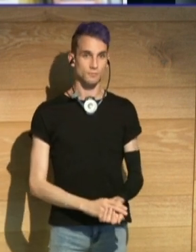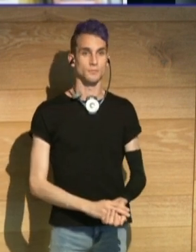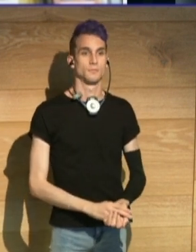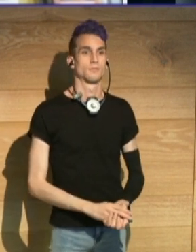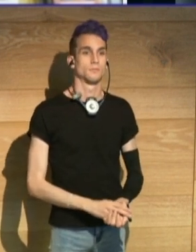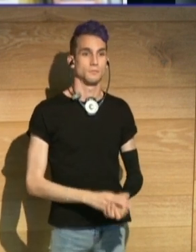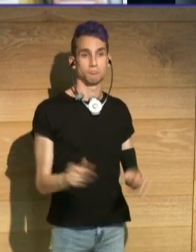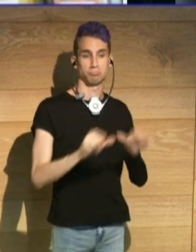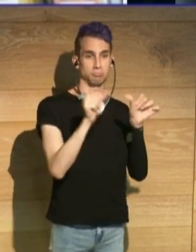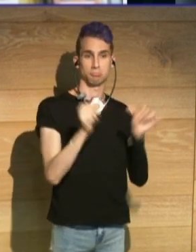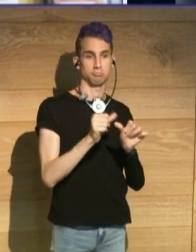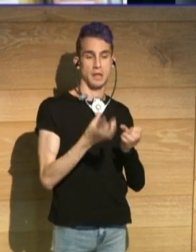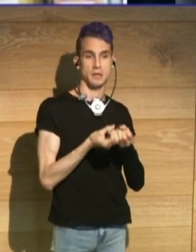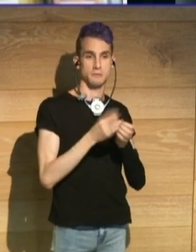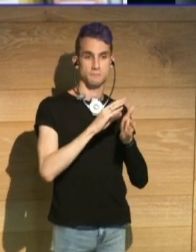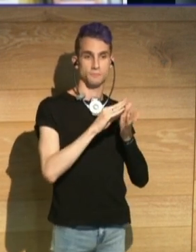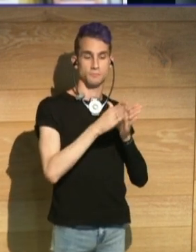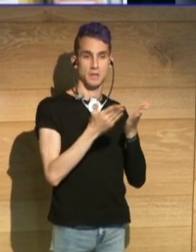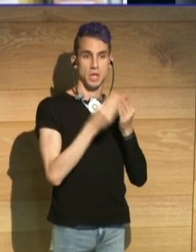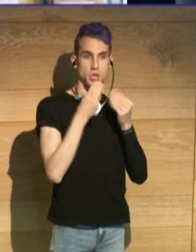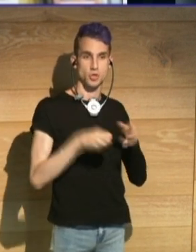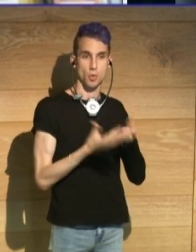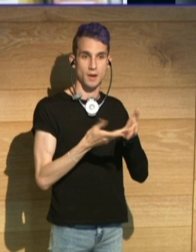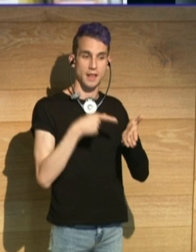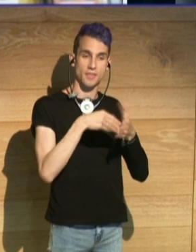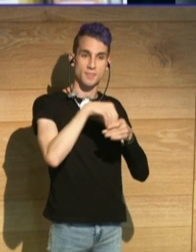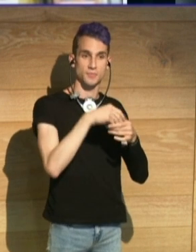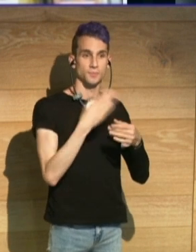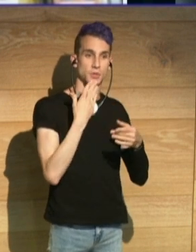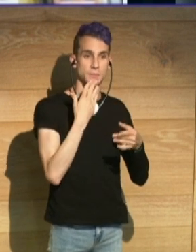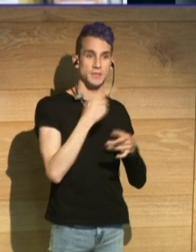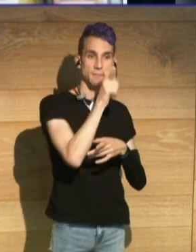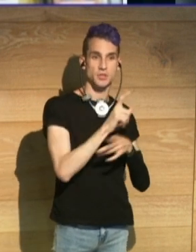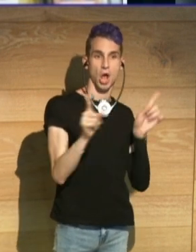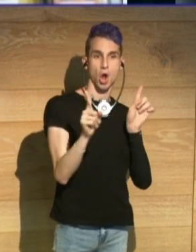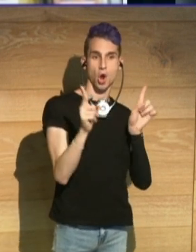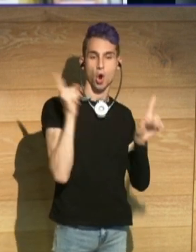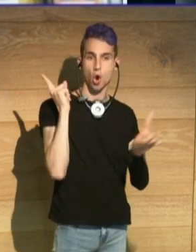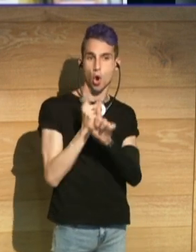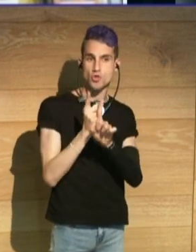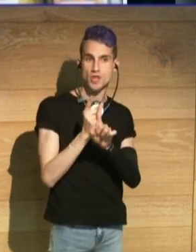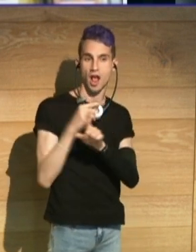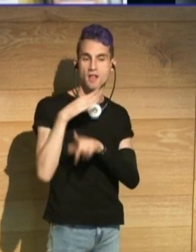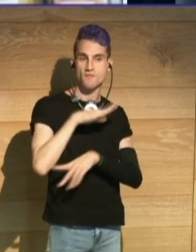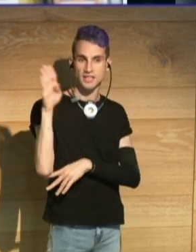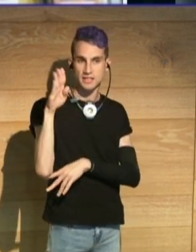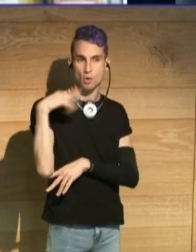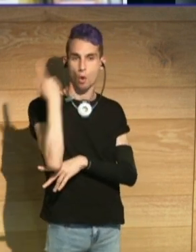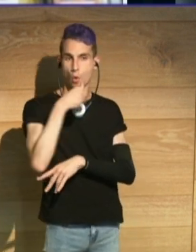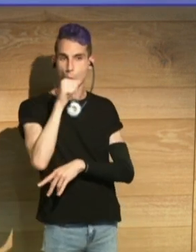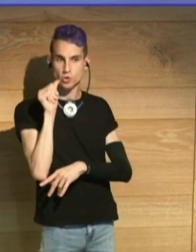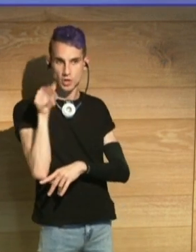de novela hubiera una respuesta antagonista al fascismo, a Mussolini y a la dictadura que relata este